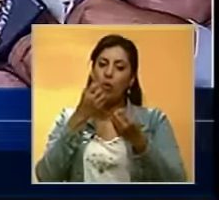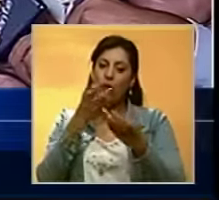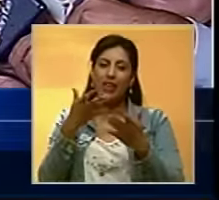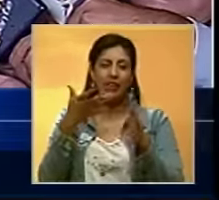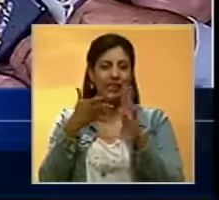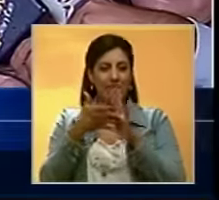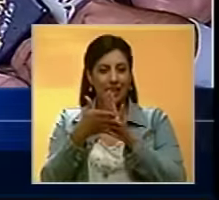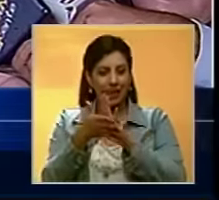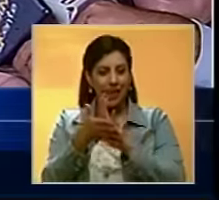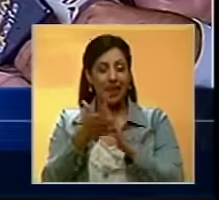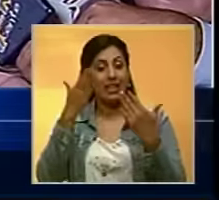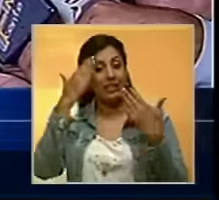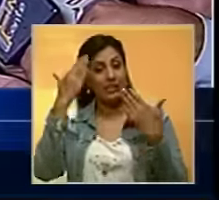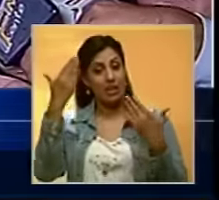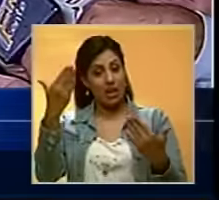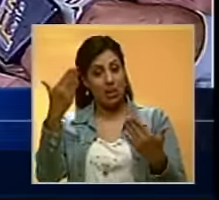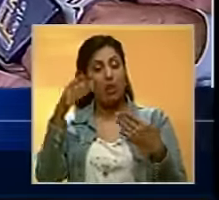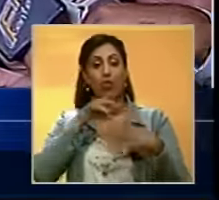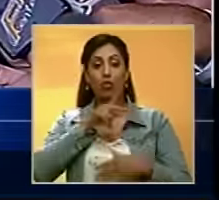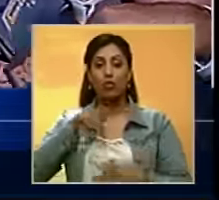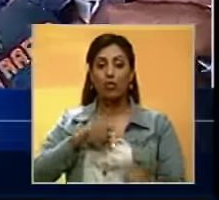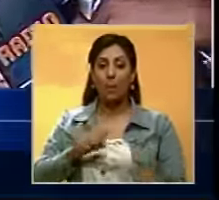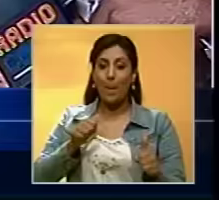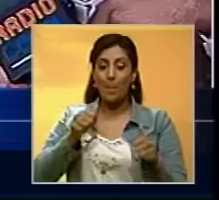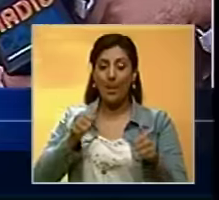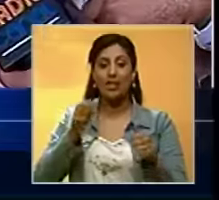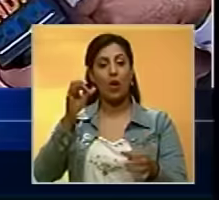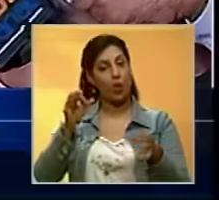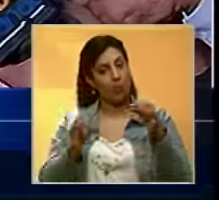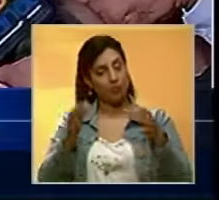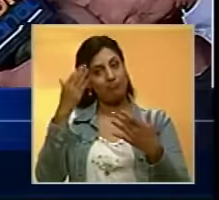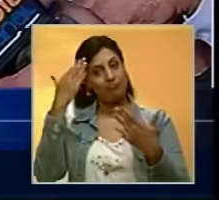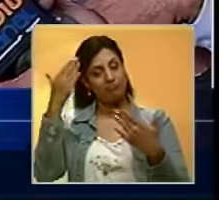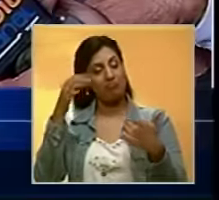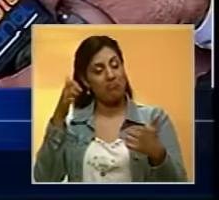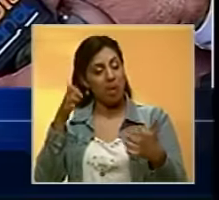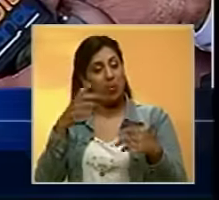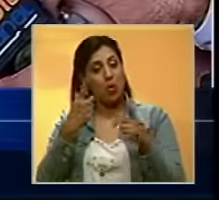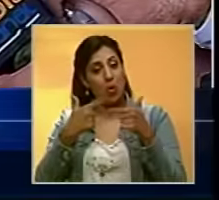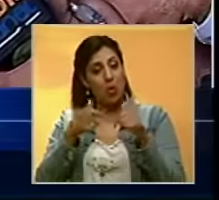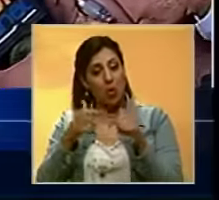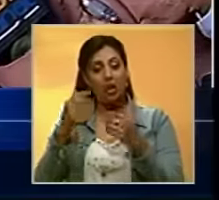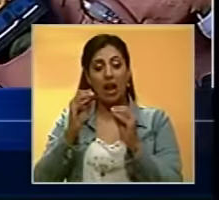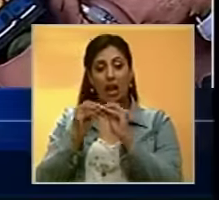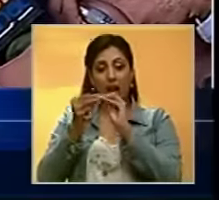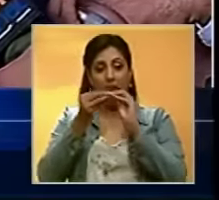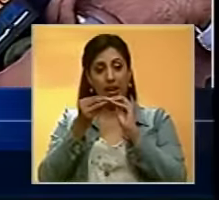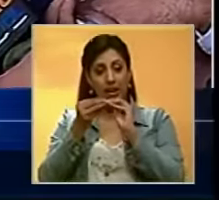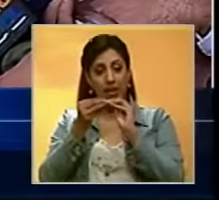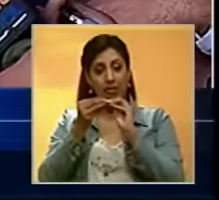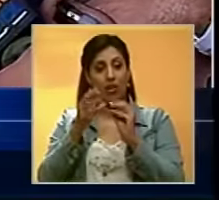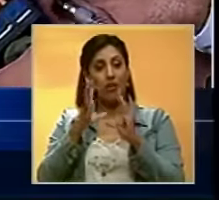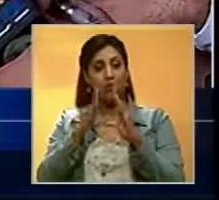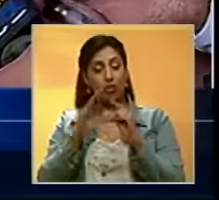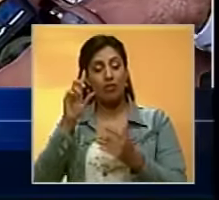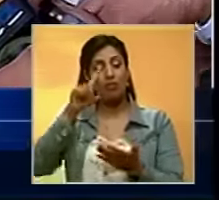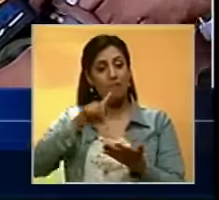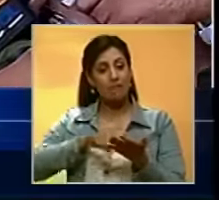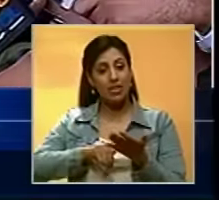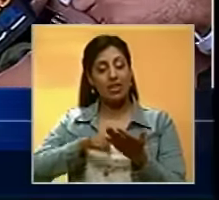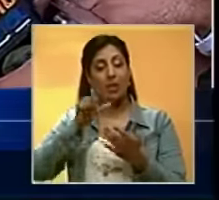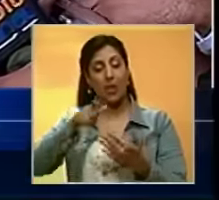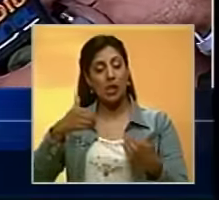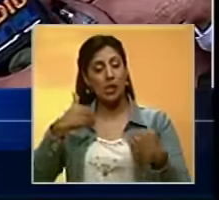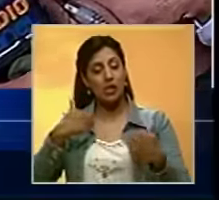que saludamos que se esté comenzando a hacer justicia en la reparación de las miles de